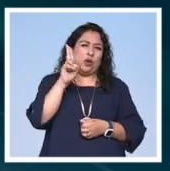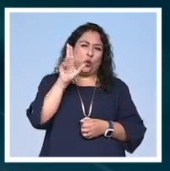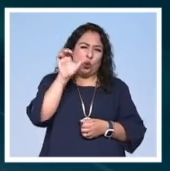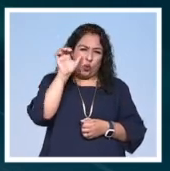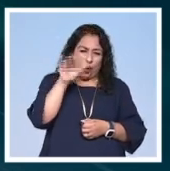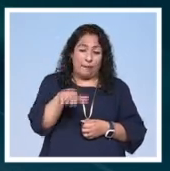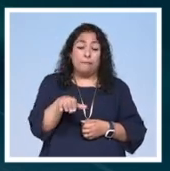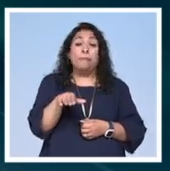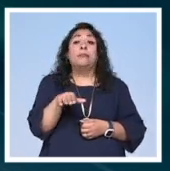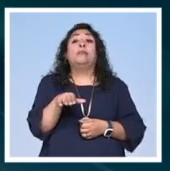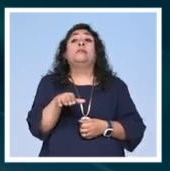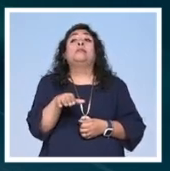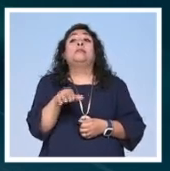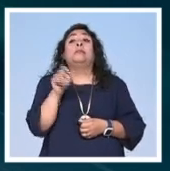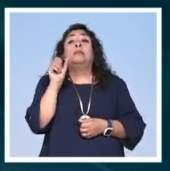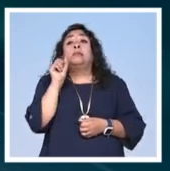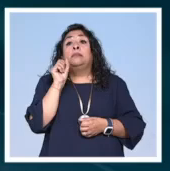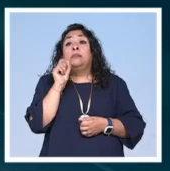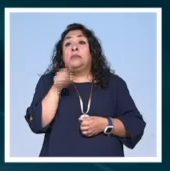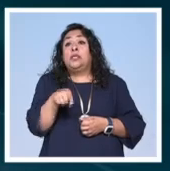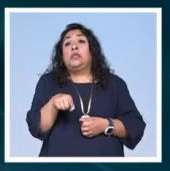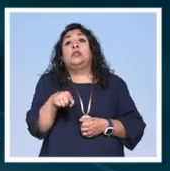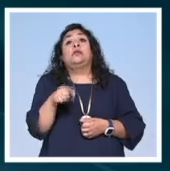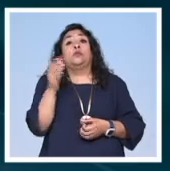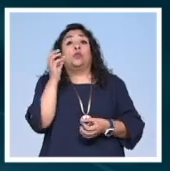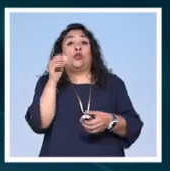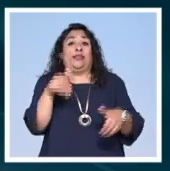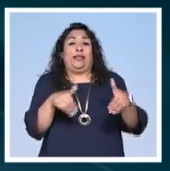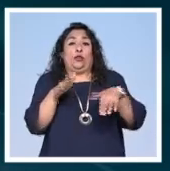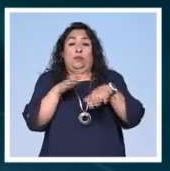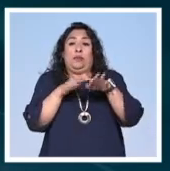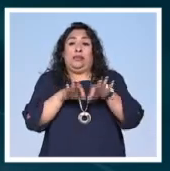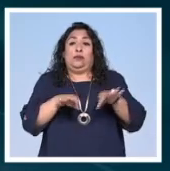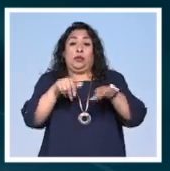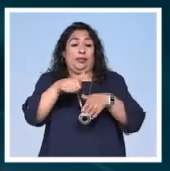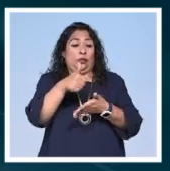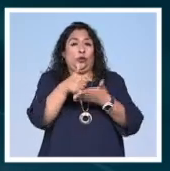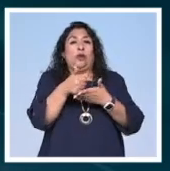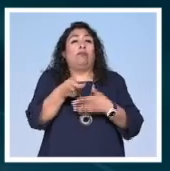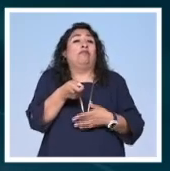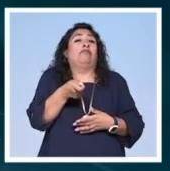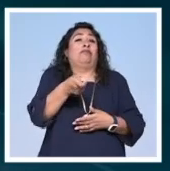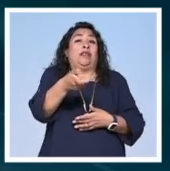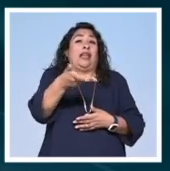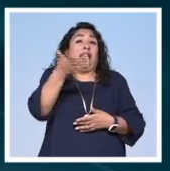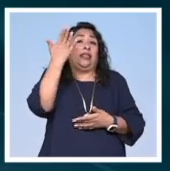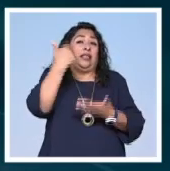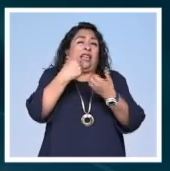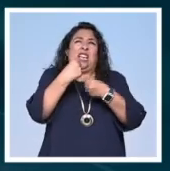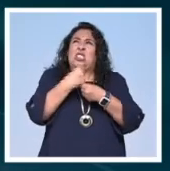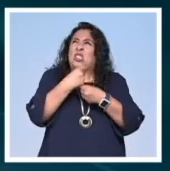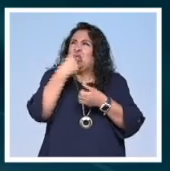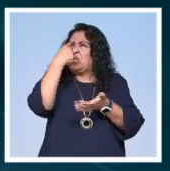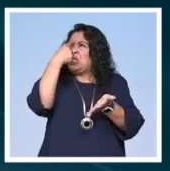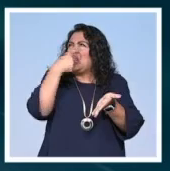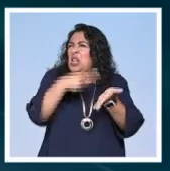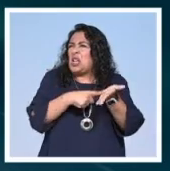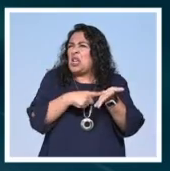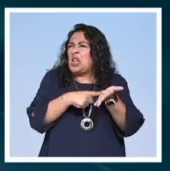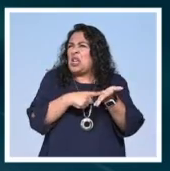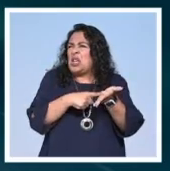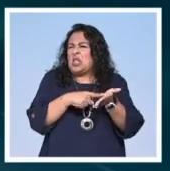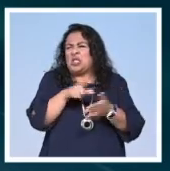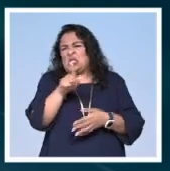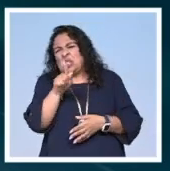metropolitana y ha sido uno de los teatros más importantes de esta ciudad de hecho lo llamaban en los años creo que